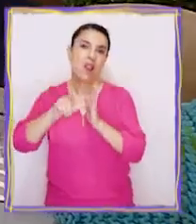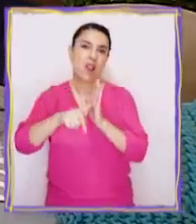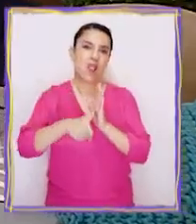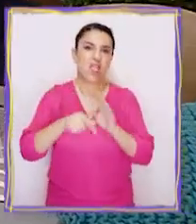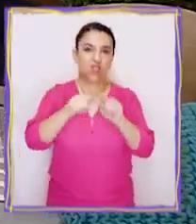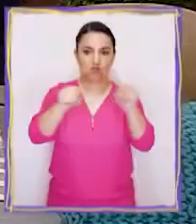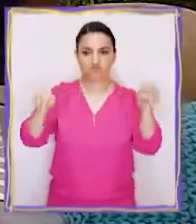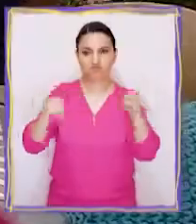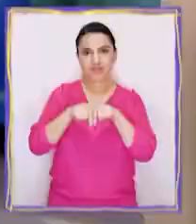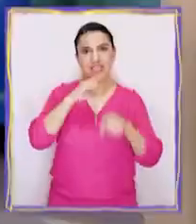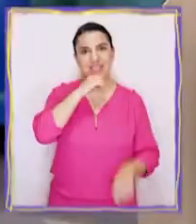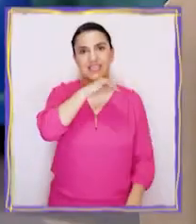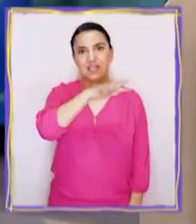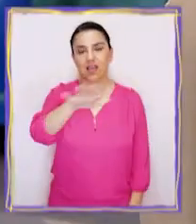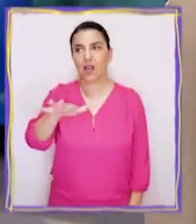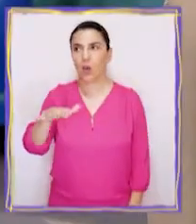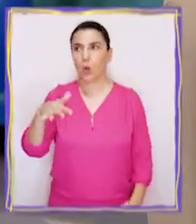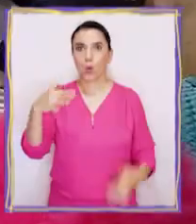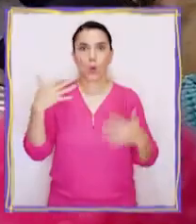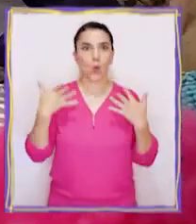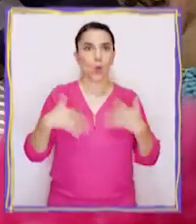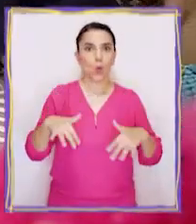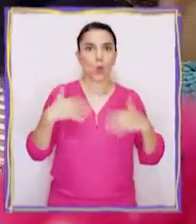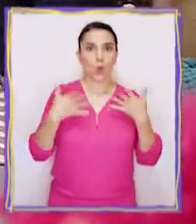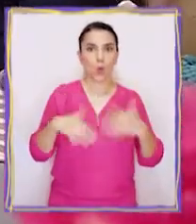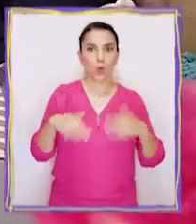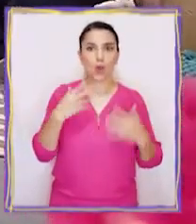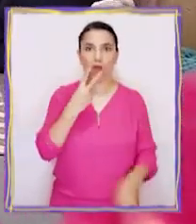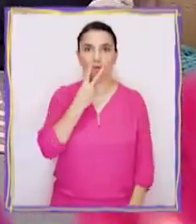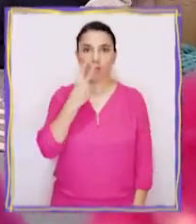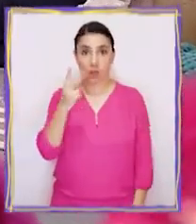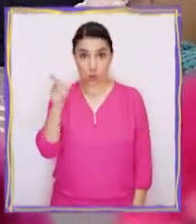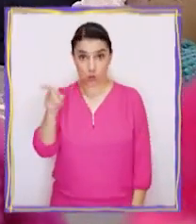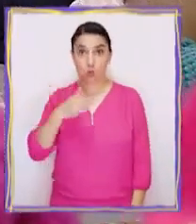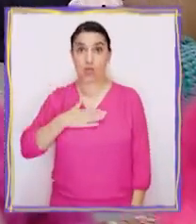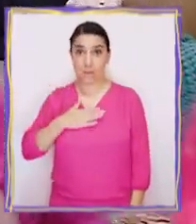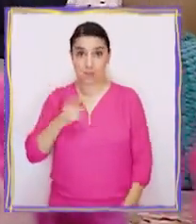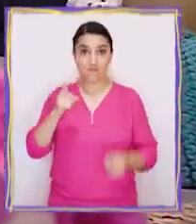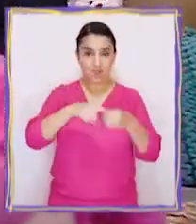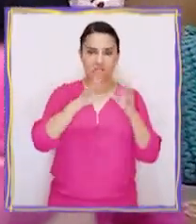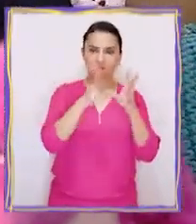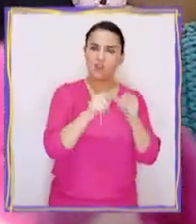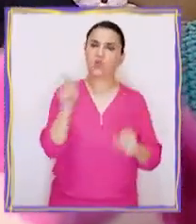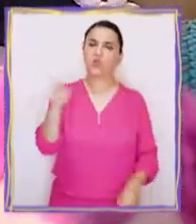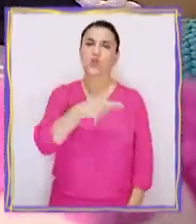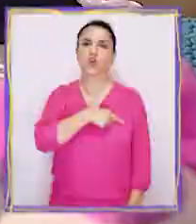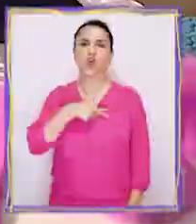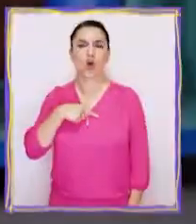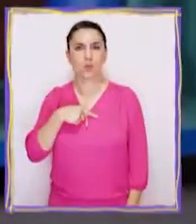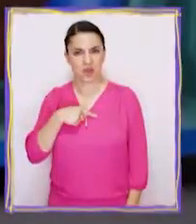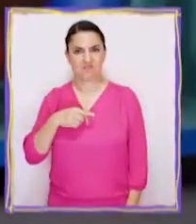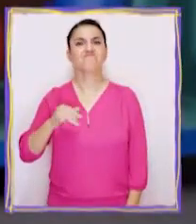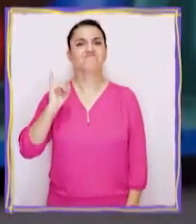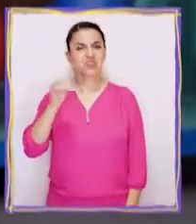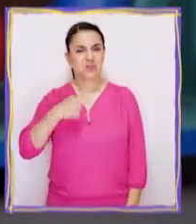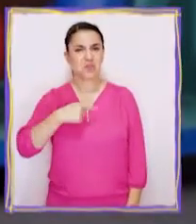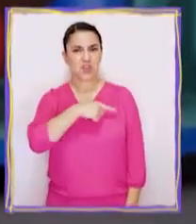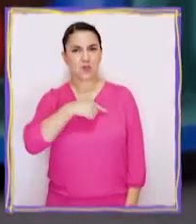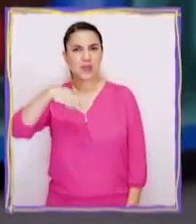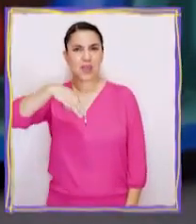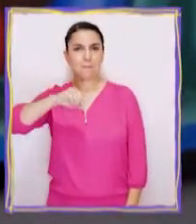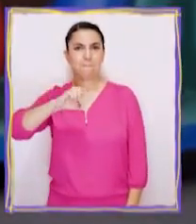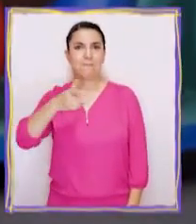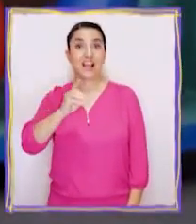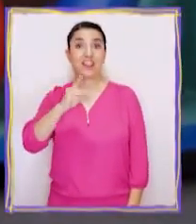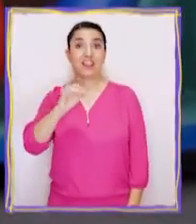granja Babadook. ¡Wow! Veo que tú también quieres ser parte de nuestro club. ¿Cómo te llamas? Sí, mi nombre es